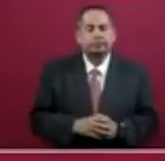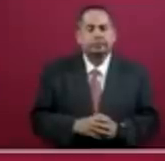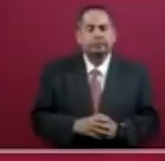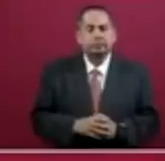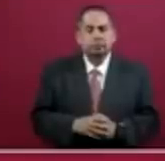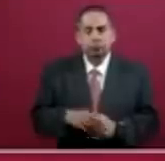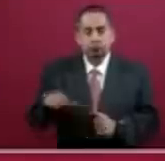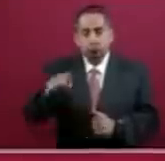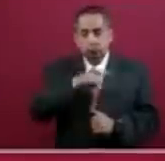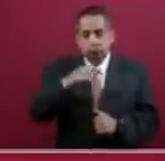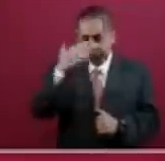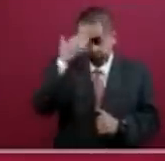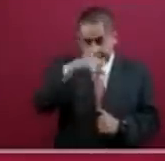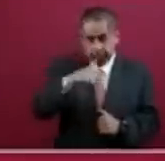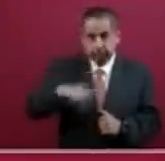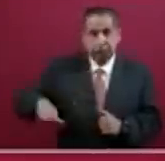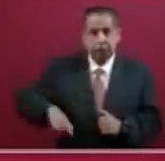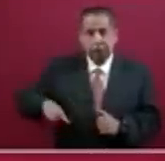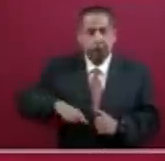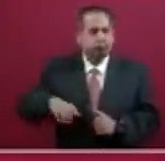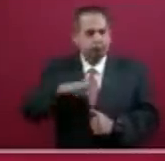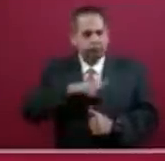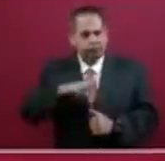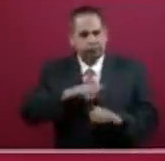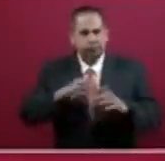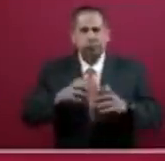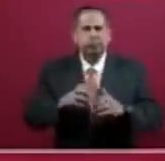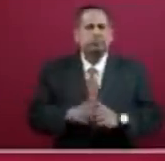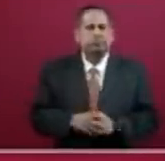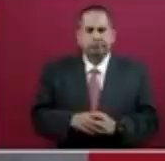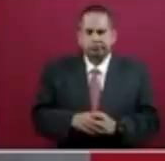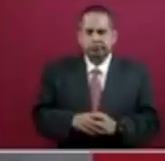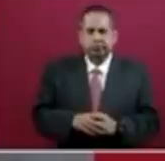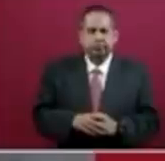Como ustedes saben, el gobierno tiene